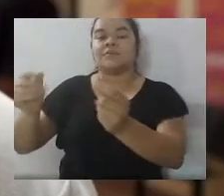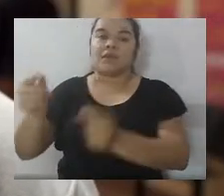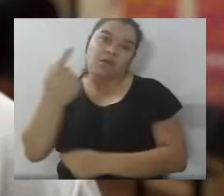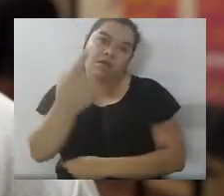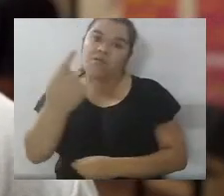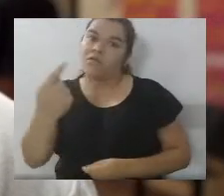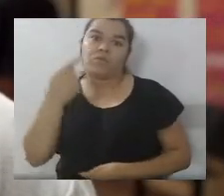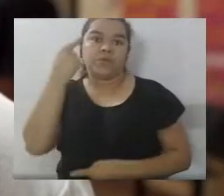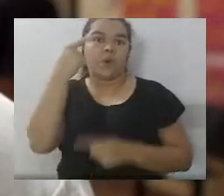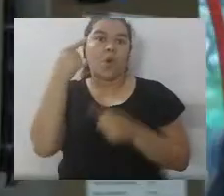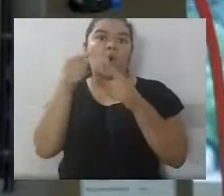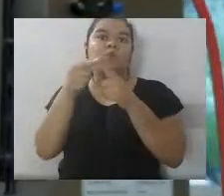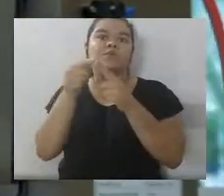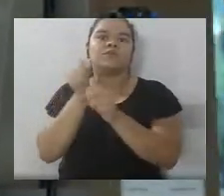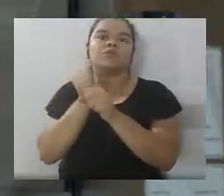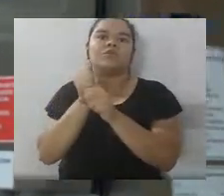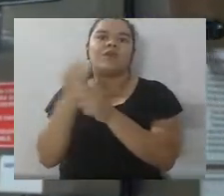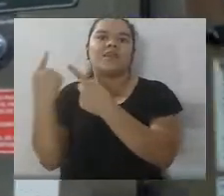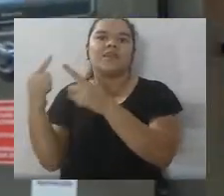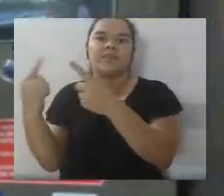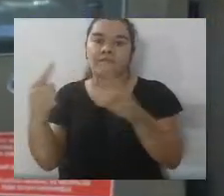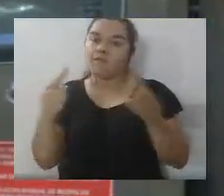particular, va a tener un objetivo distinto.